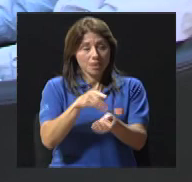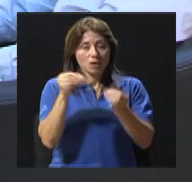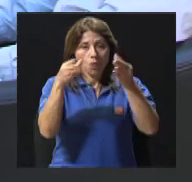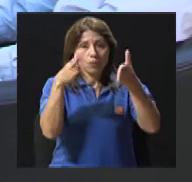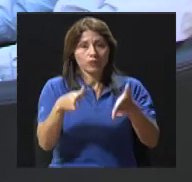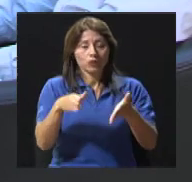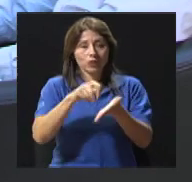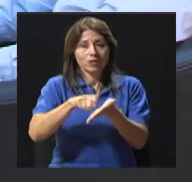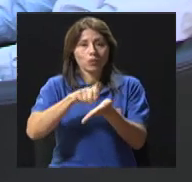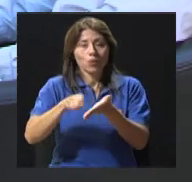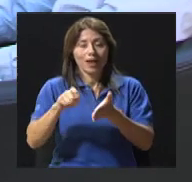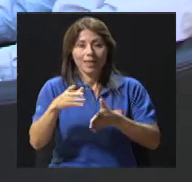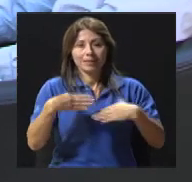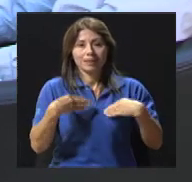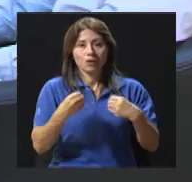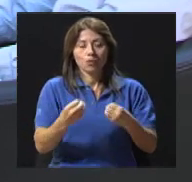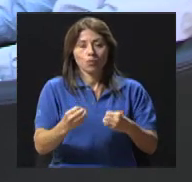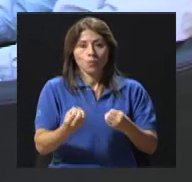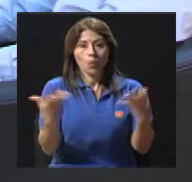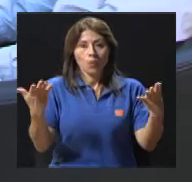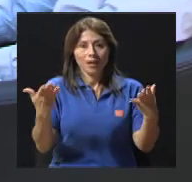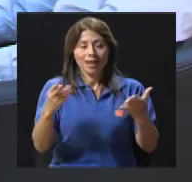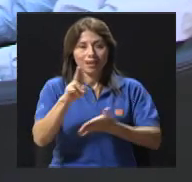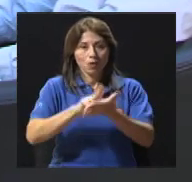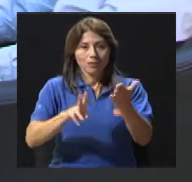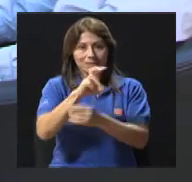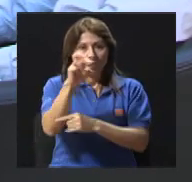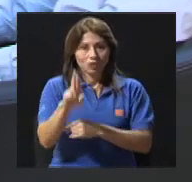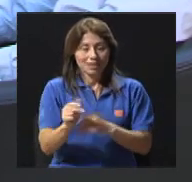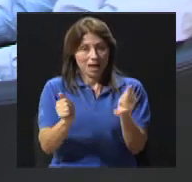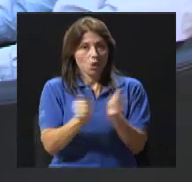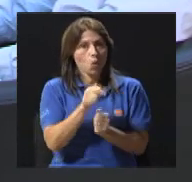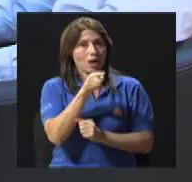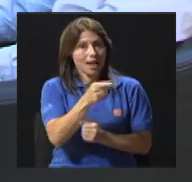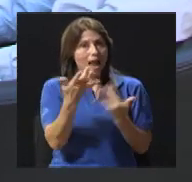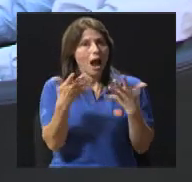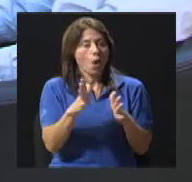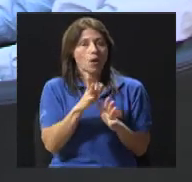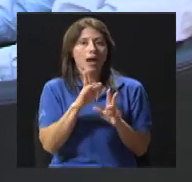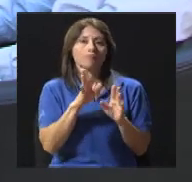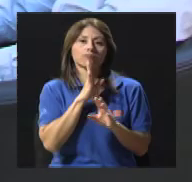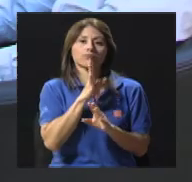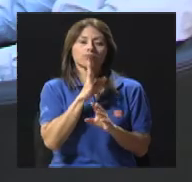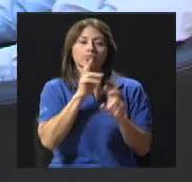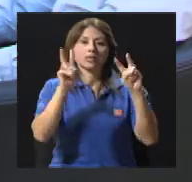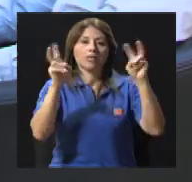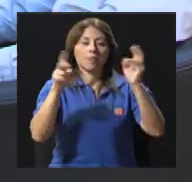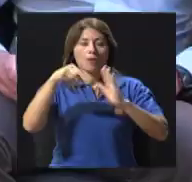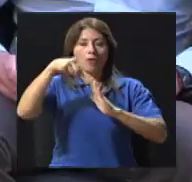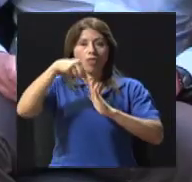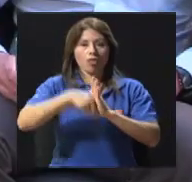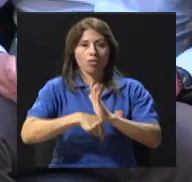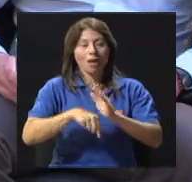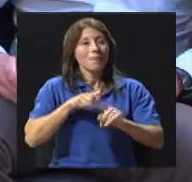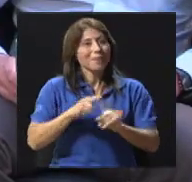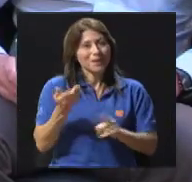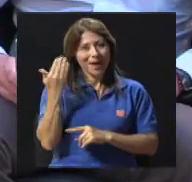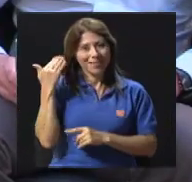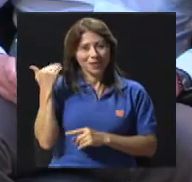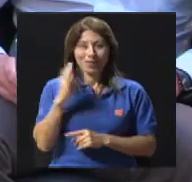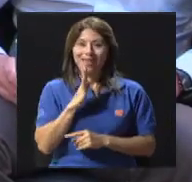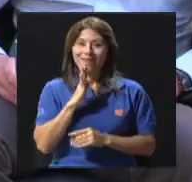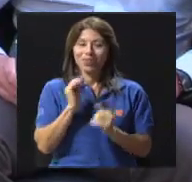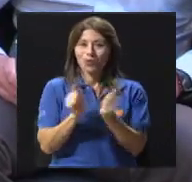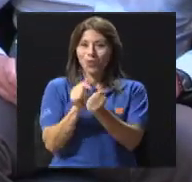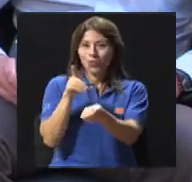de Salud Pública de la Universidad de Costa Rica, y con él estamos profundizando más sobre este tema. Pero anteriormente estábamos conversando incluso con el doctor